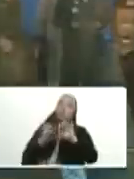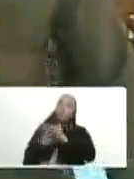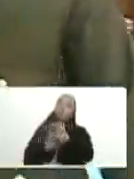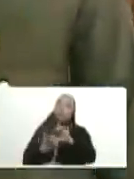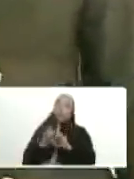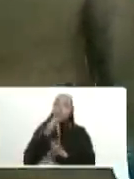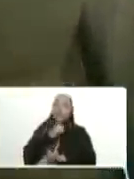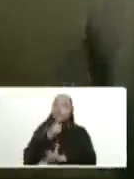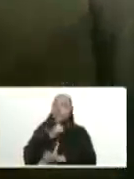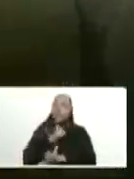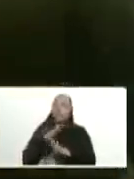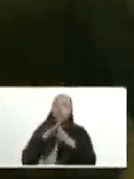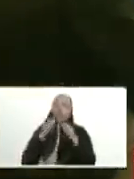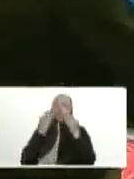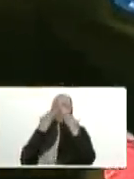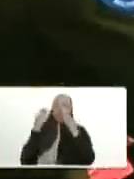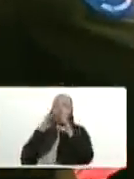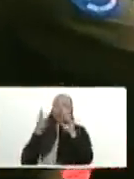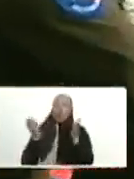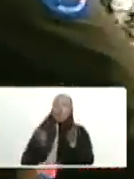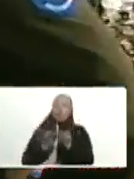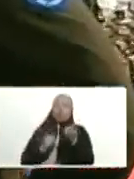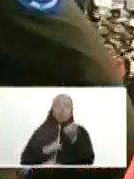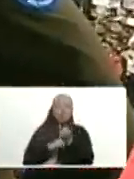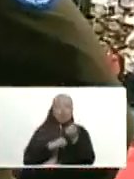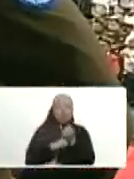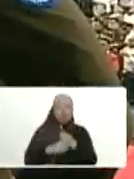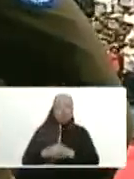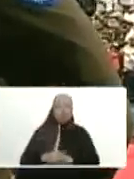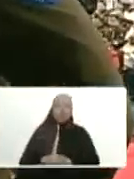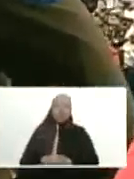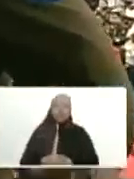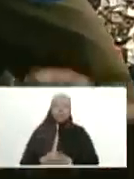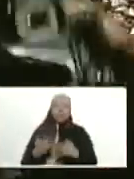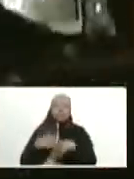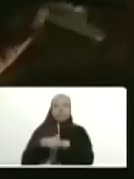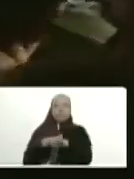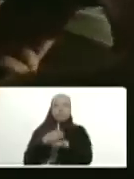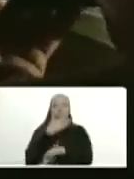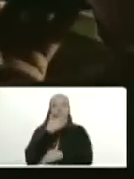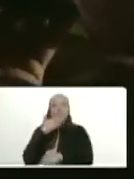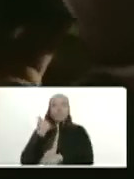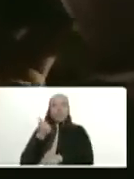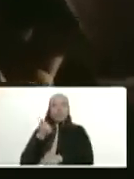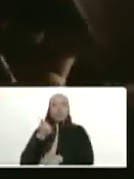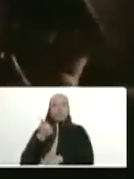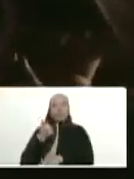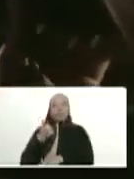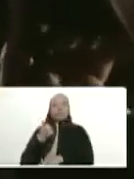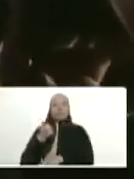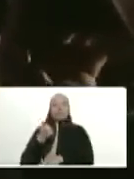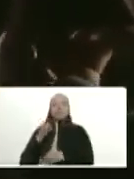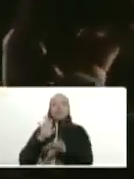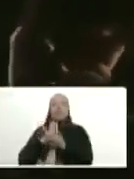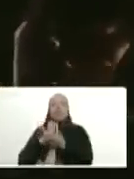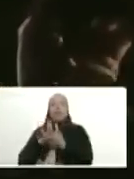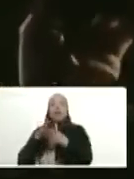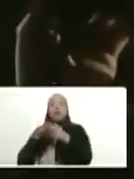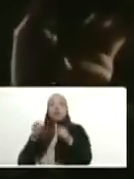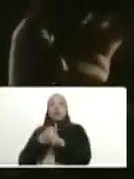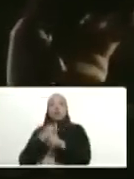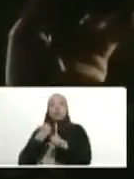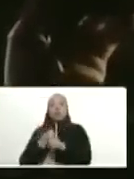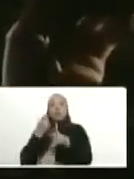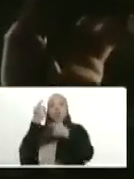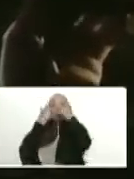hace acreedora de la admiración del mundo entero. Que el fuego sempiterno de aquella memorable jornada siga siendo hoy la llama que guíe todas